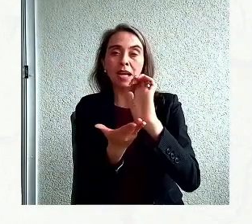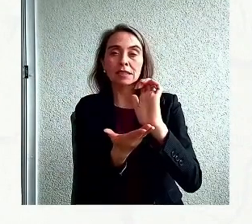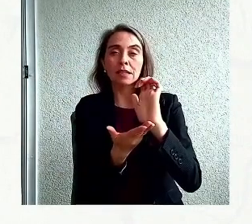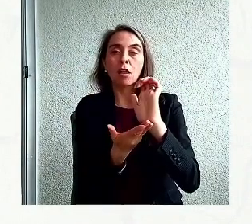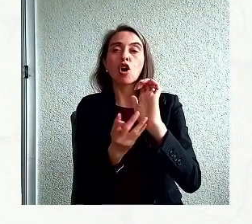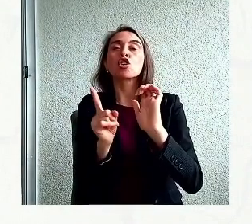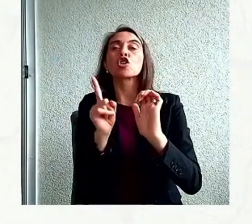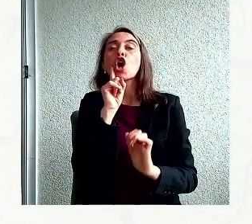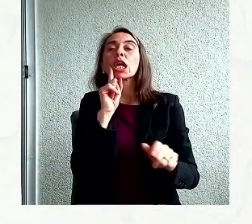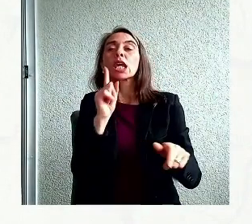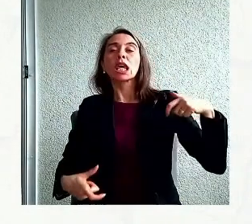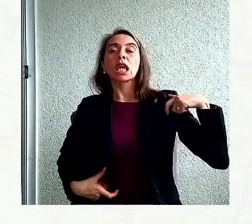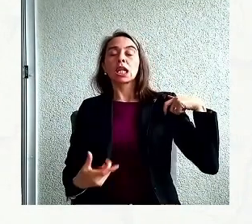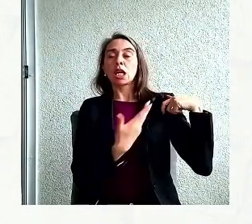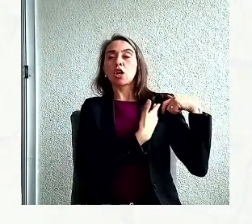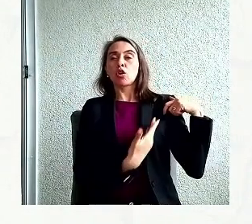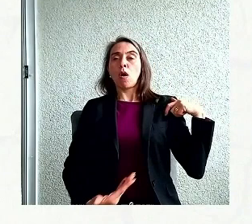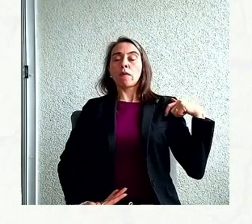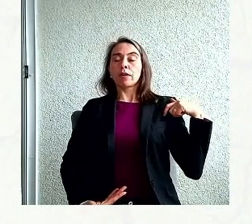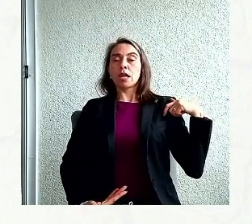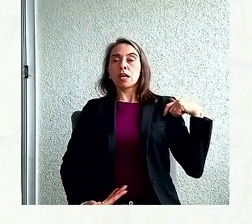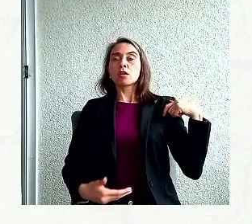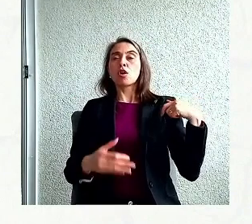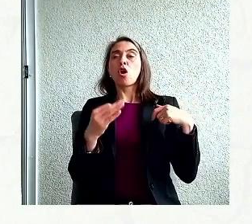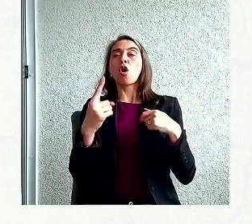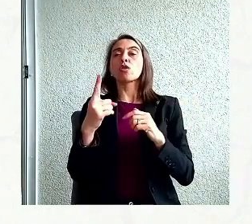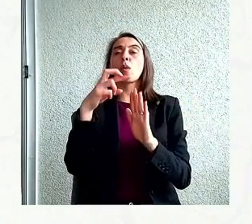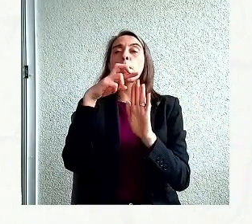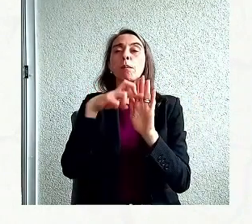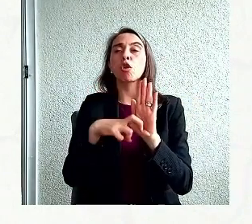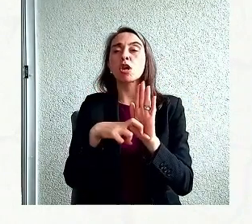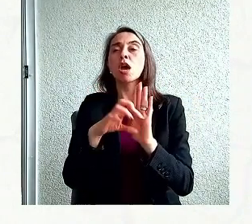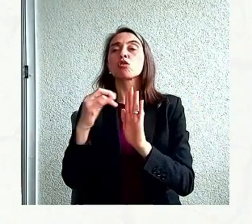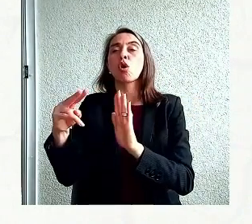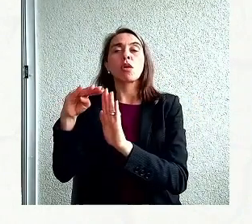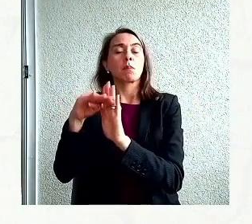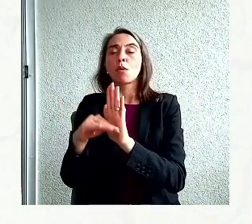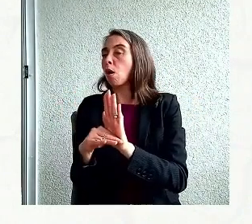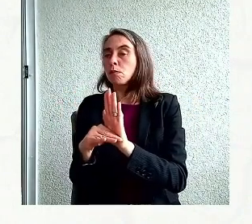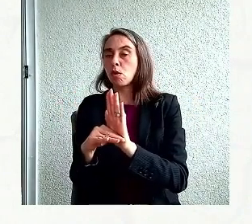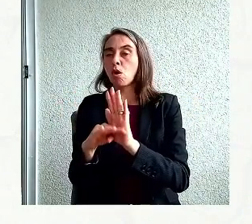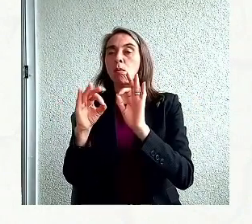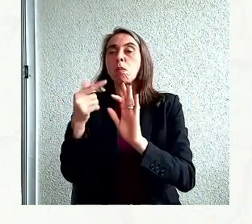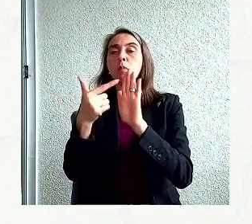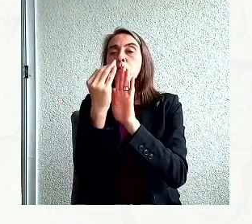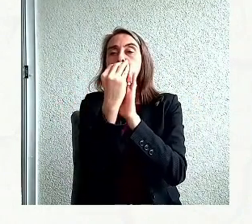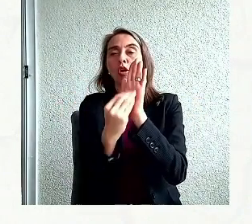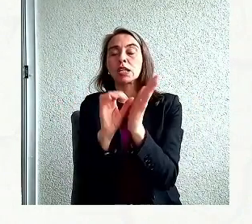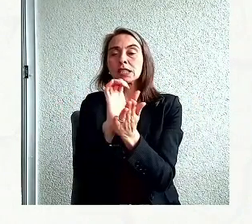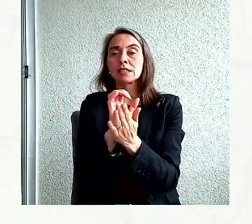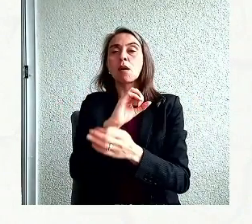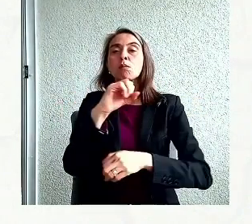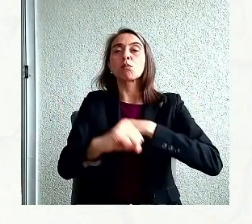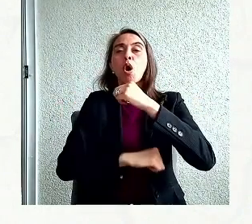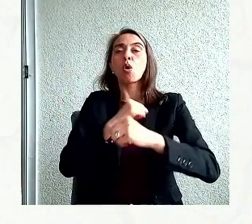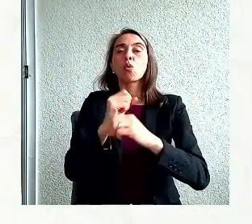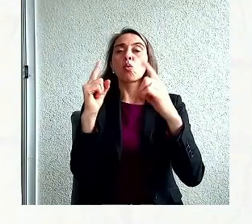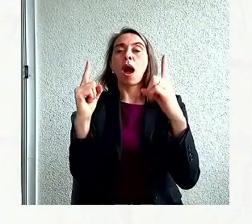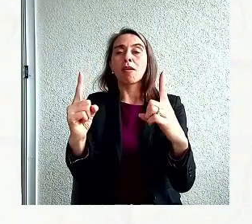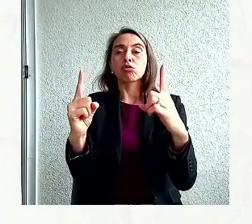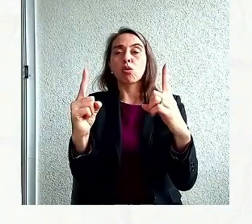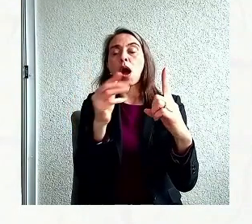Y son estas series de tiempo que podríamos tener en áreas clave específicas a lo largo de Chile. Ahí hay 3 sugerencias que si alguien